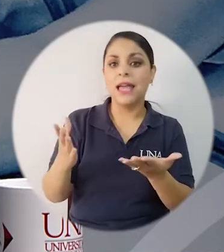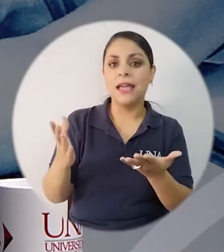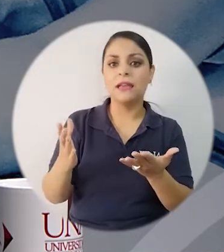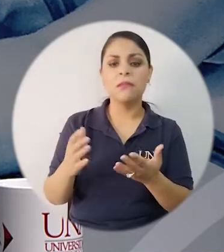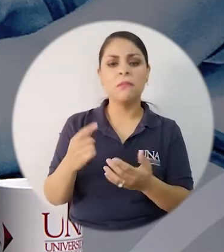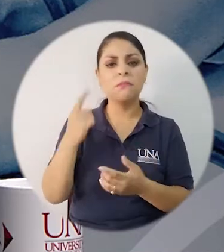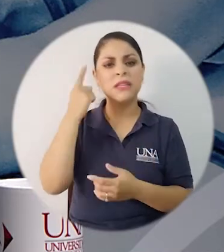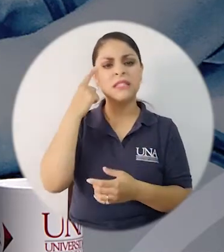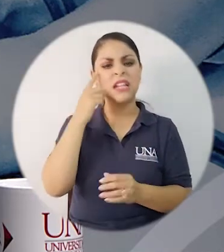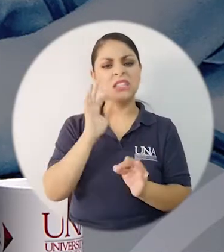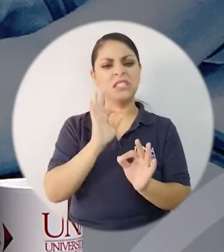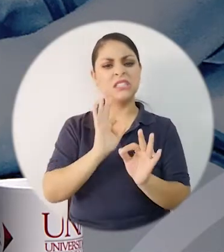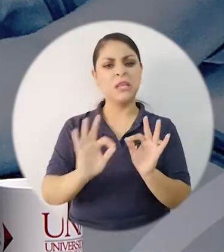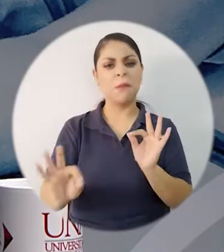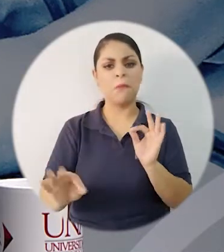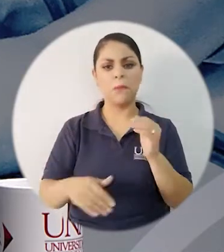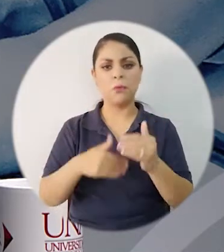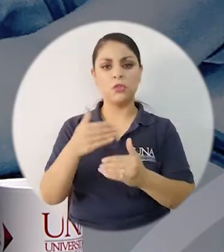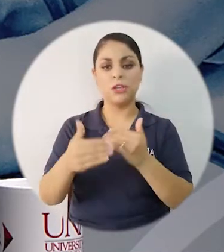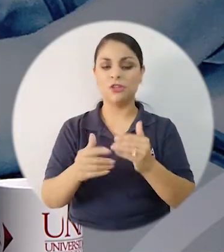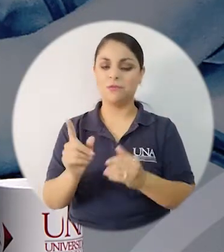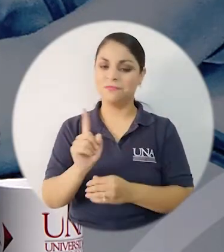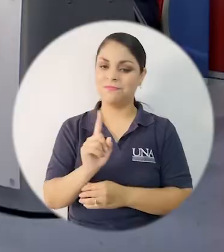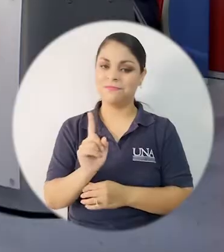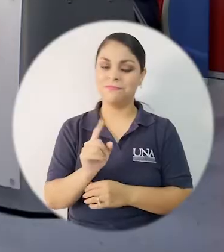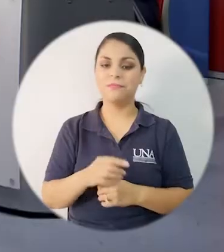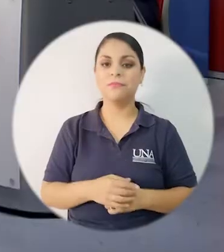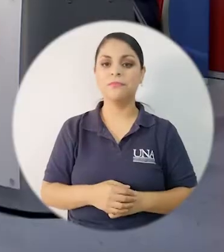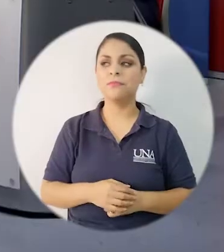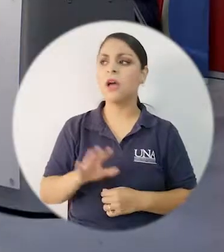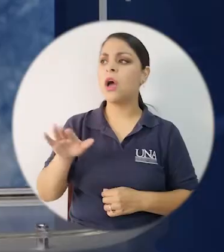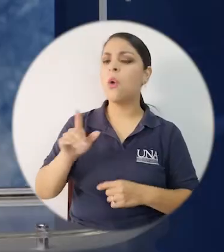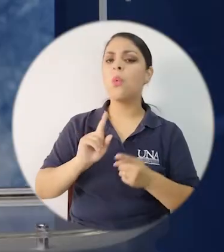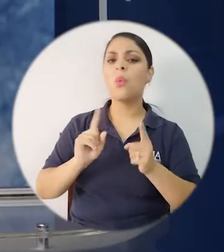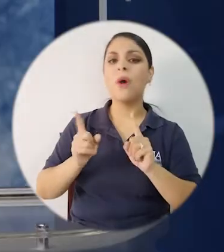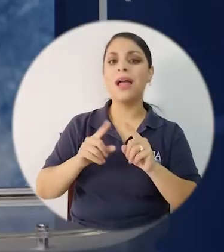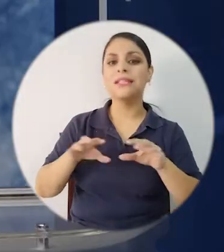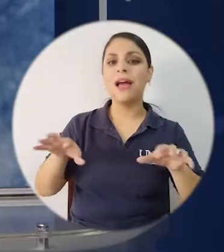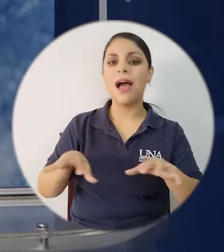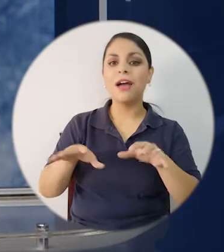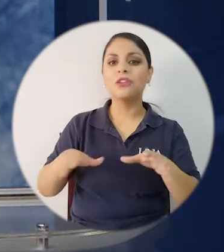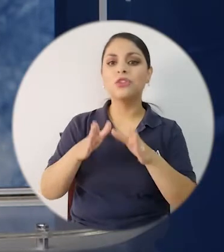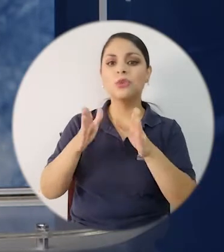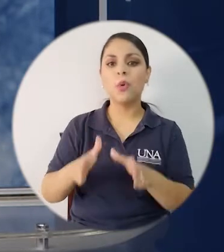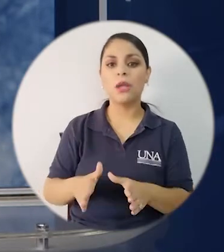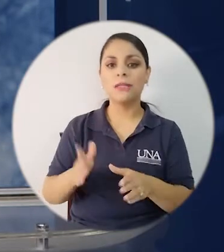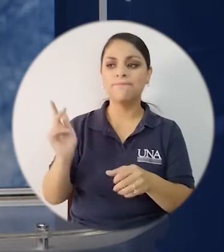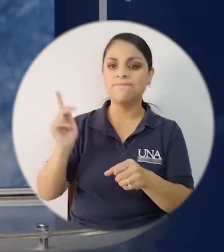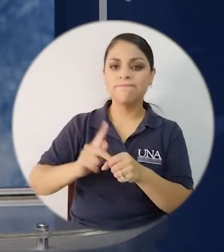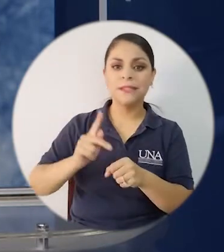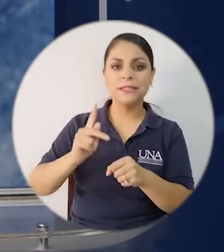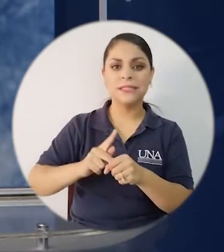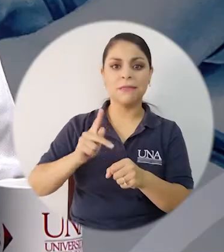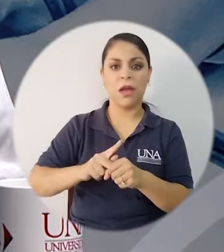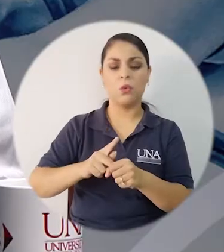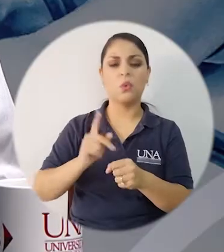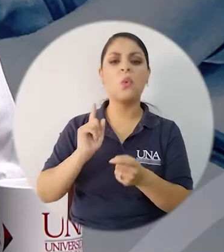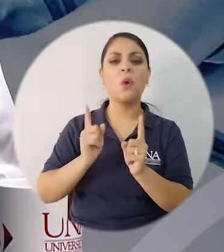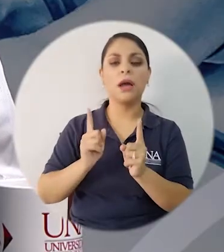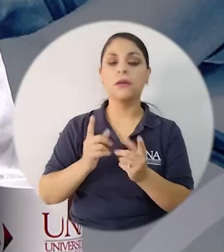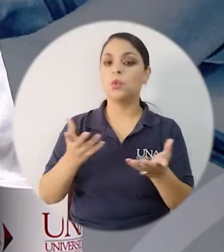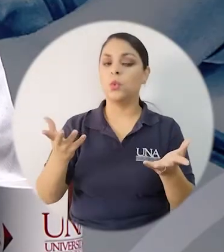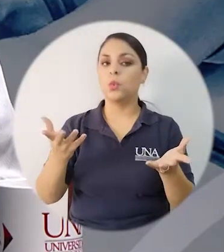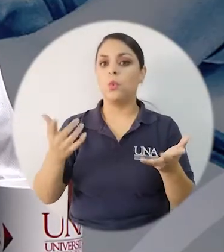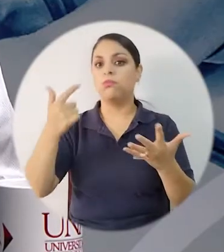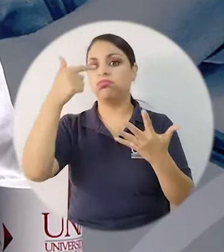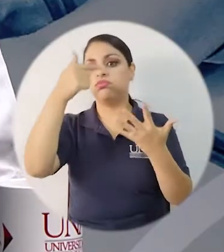es la simplificación del proceso. Claro. ¿Qué ¿Verdad? actores participaron en el proceso, fundamentalmente? Bueno, es una